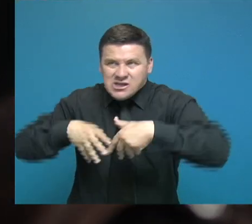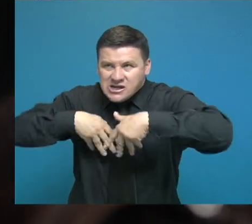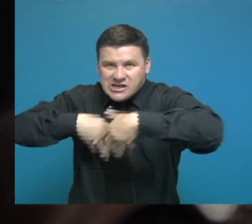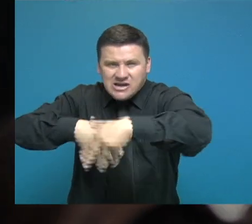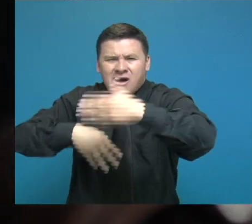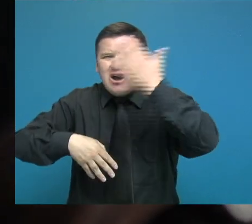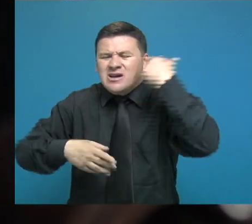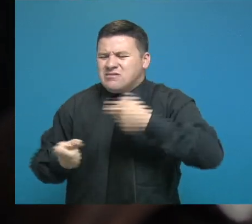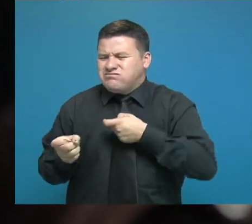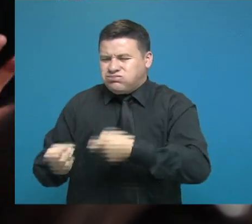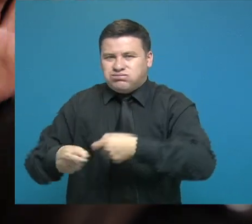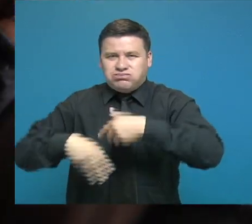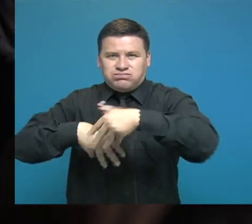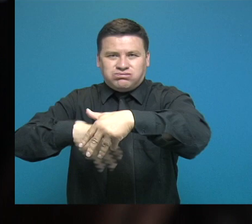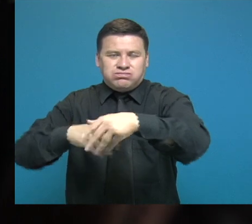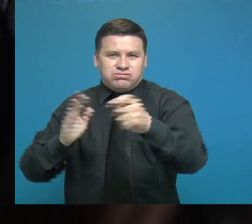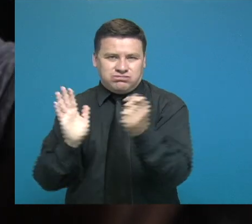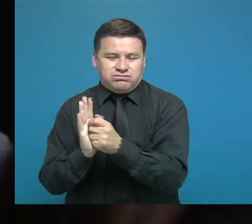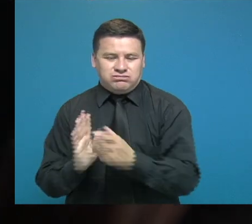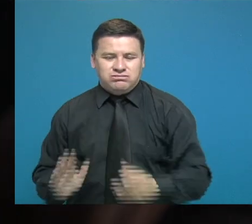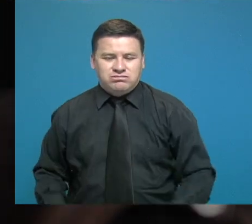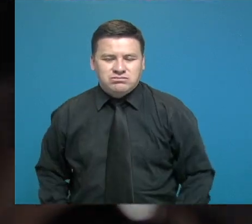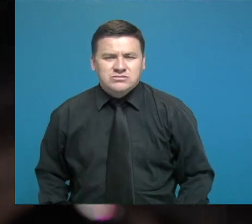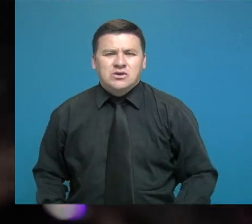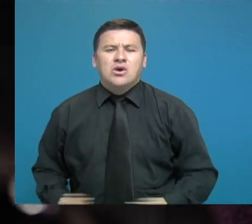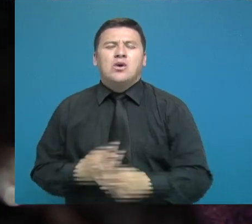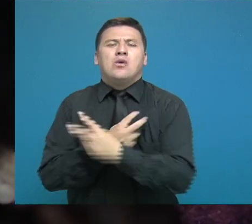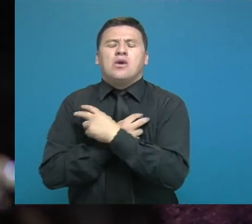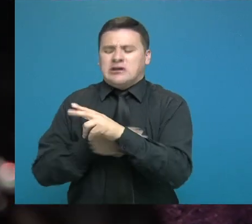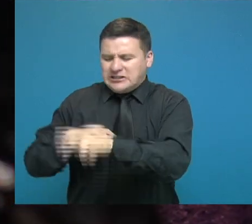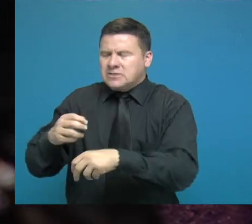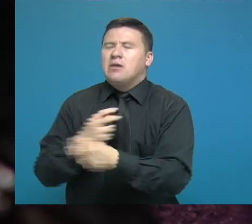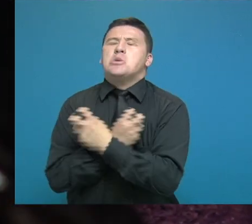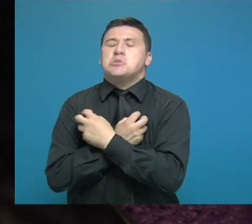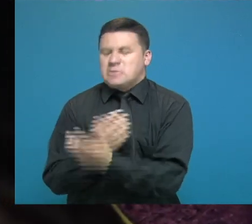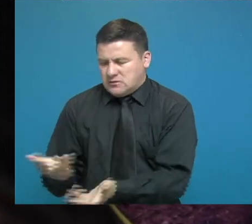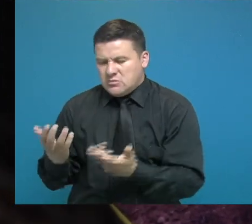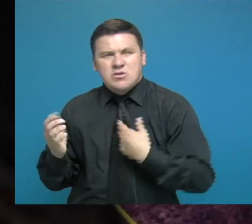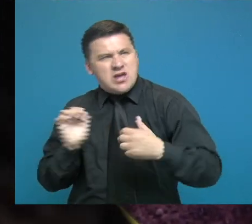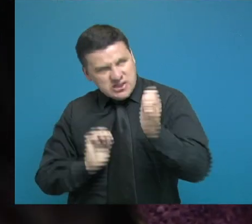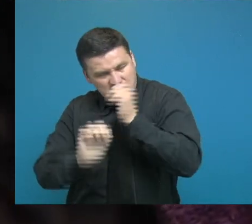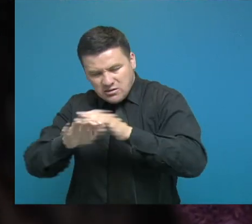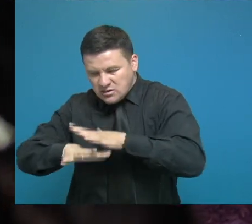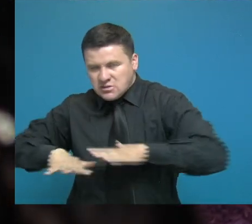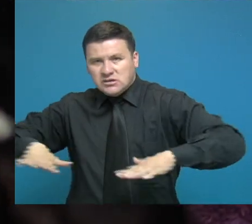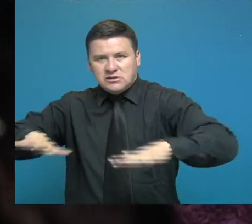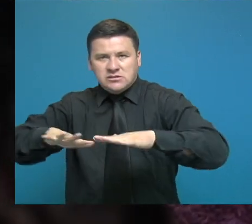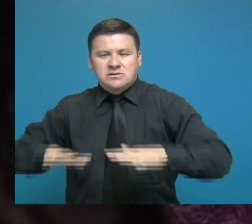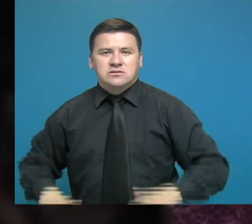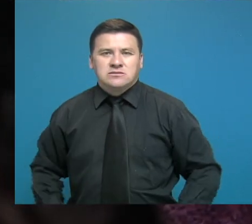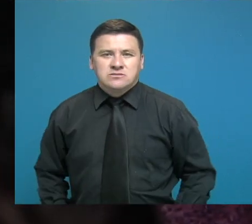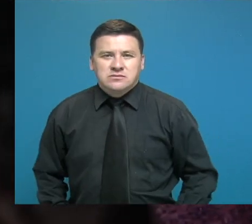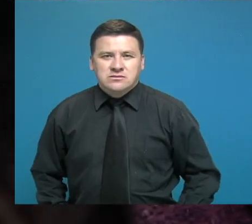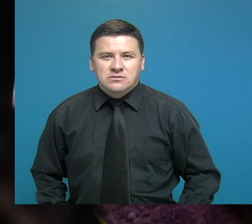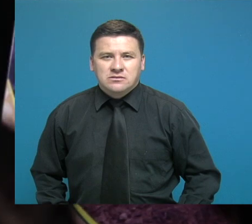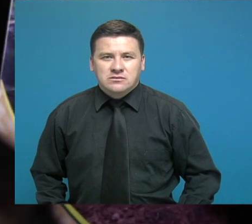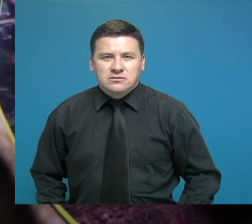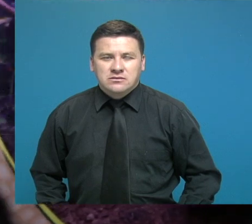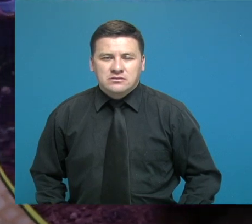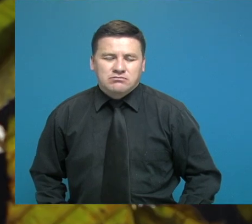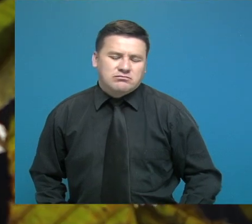gran masacre que se dio, están extrayendo los cuerpos y posteriormente defendiendo el territorio,